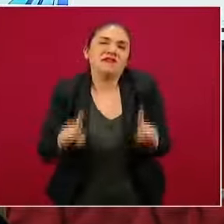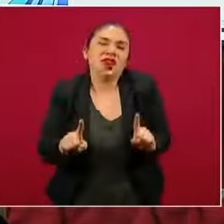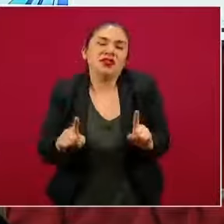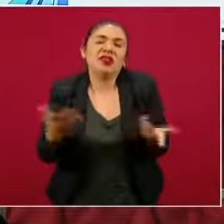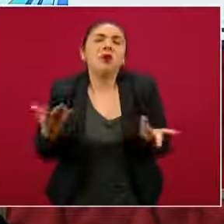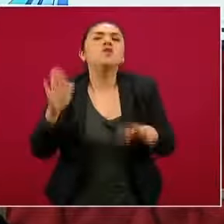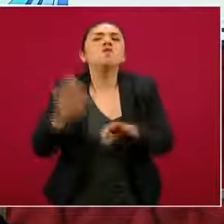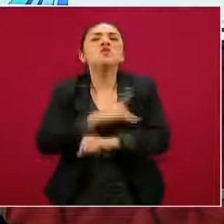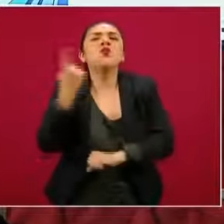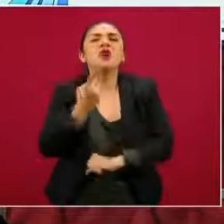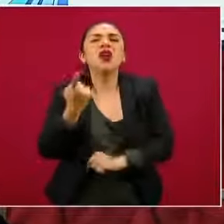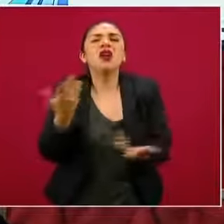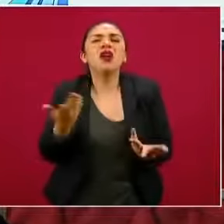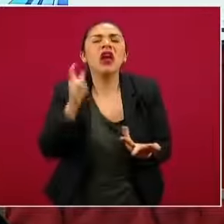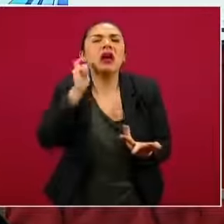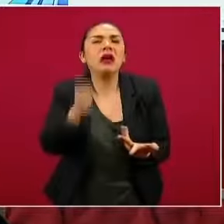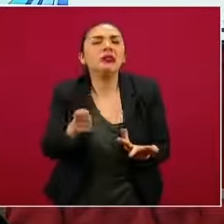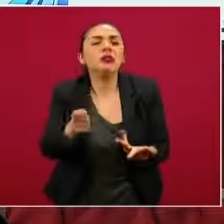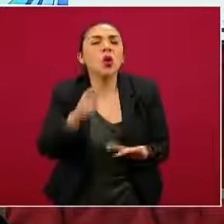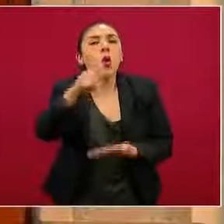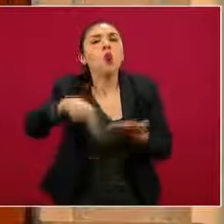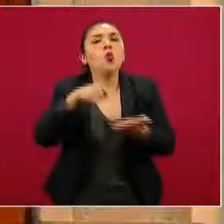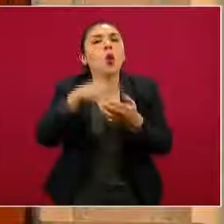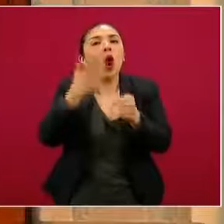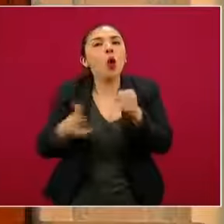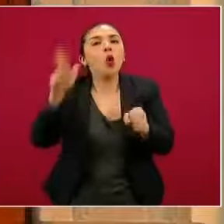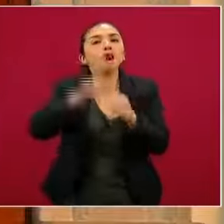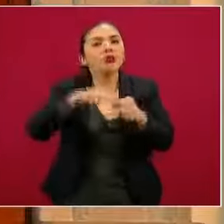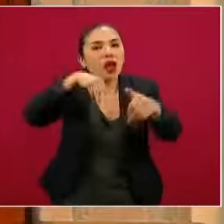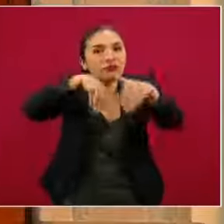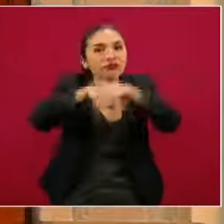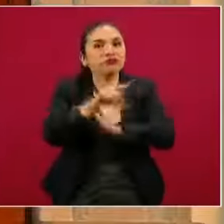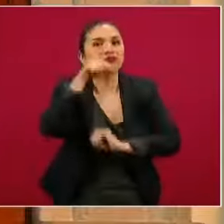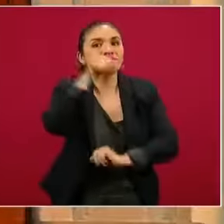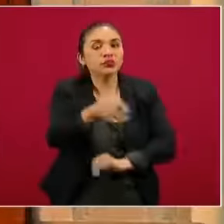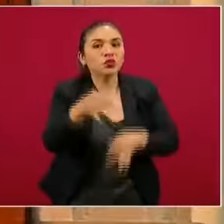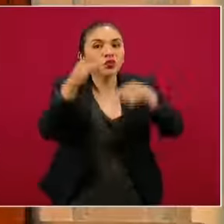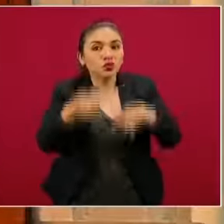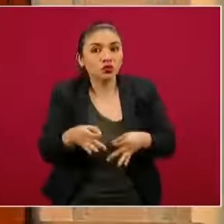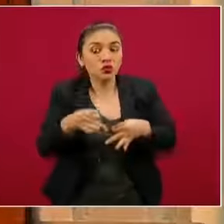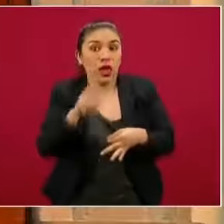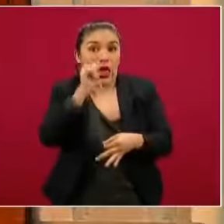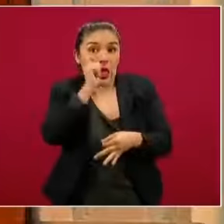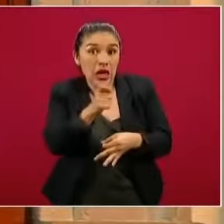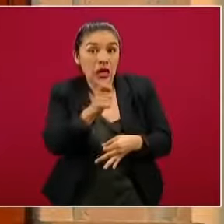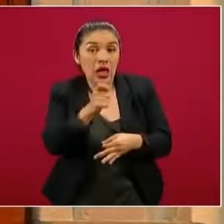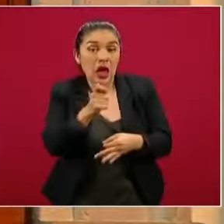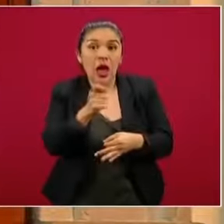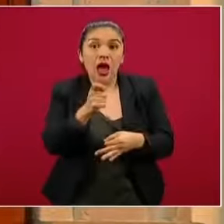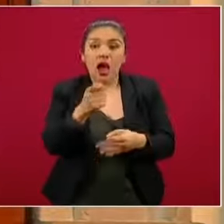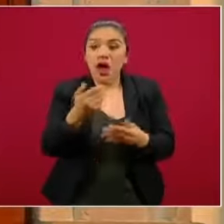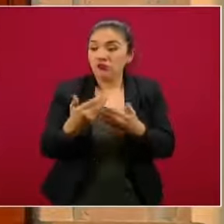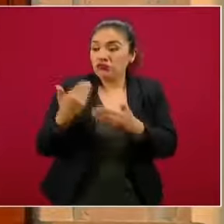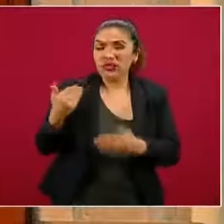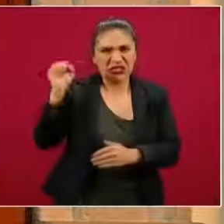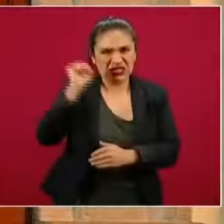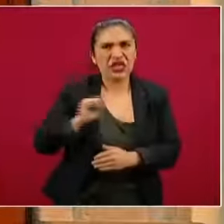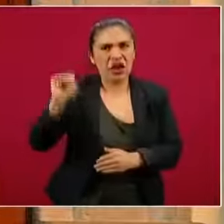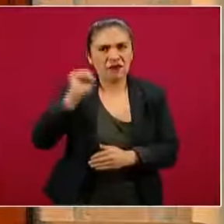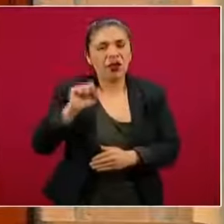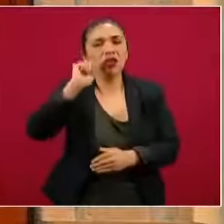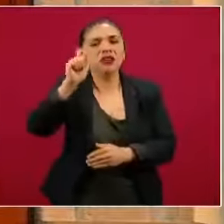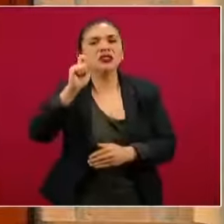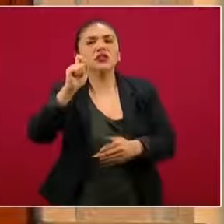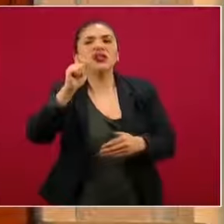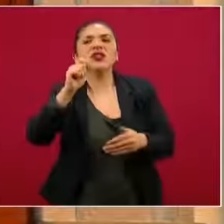entre otras cosas porque fue en un hospital que es o dejó de ser hasta el sábado un